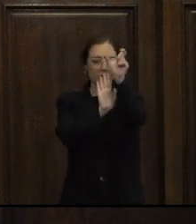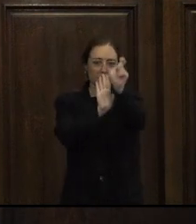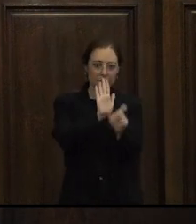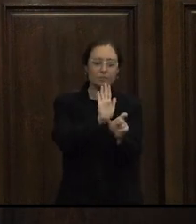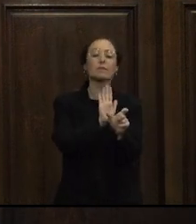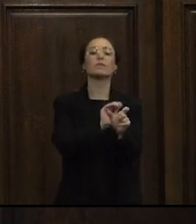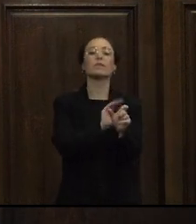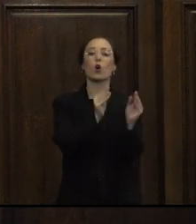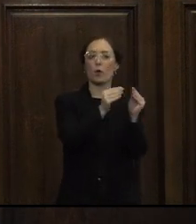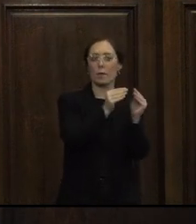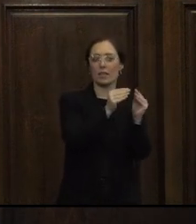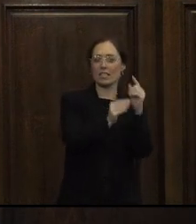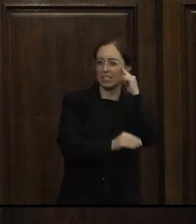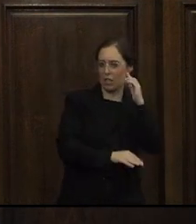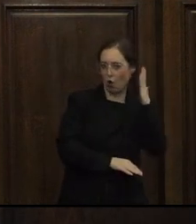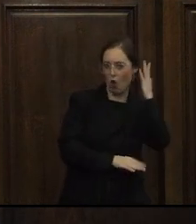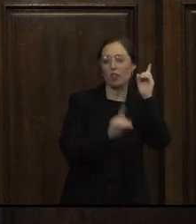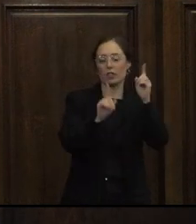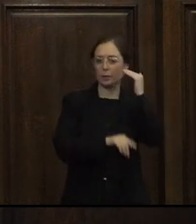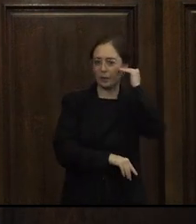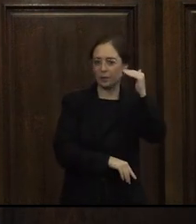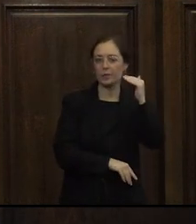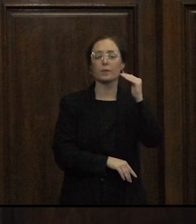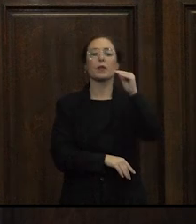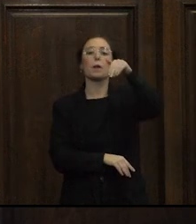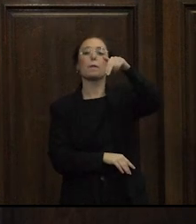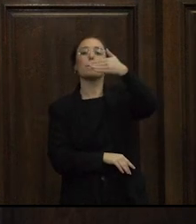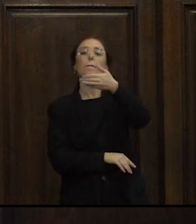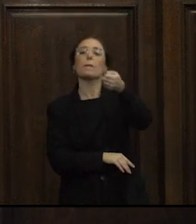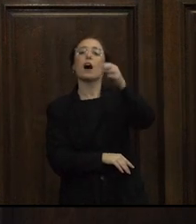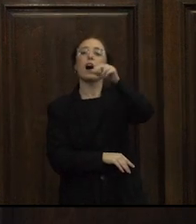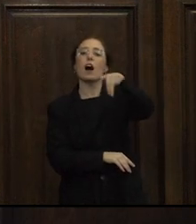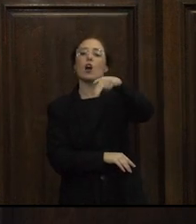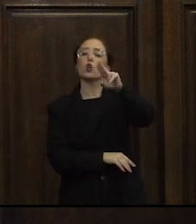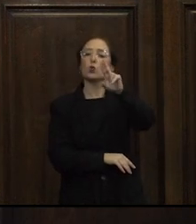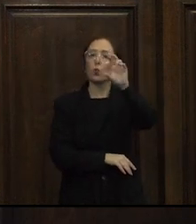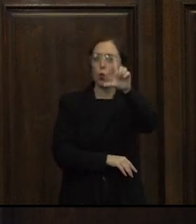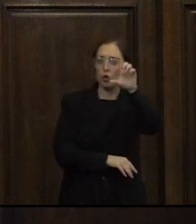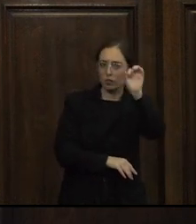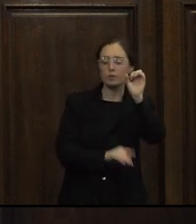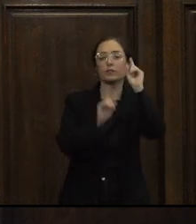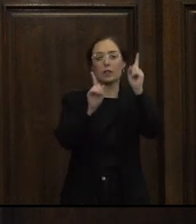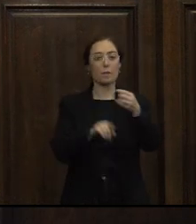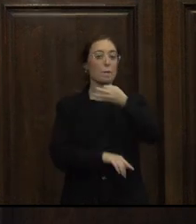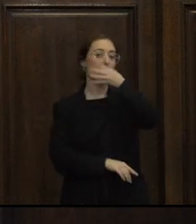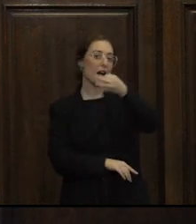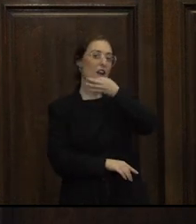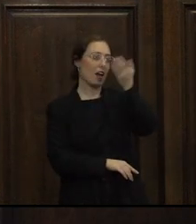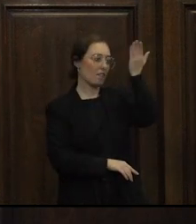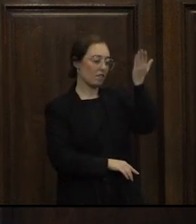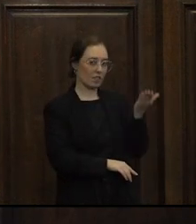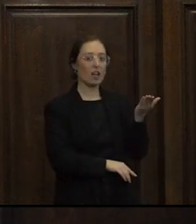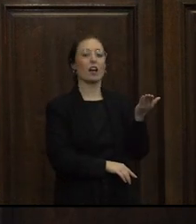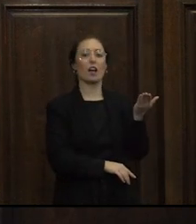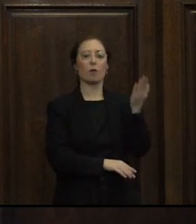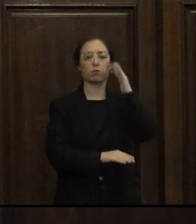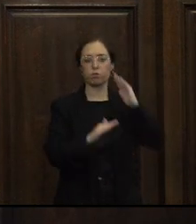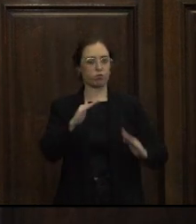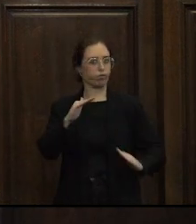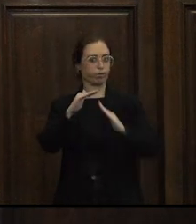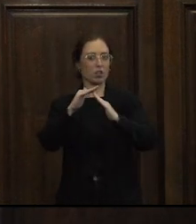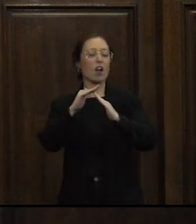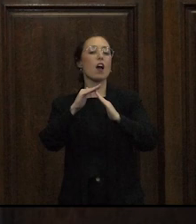la compañera psicóloga, profesora Gabriela Bañuls. Luego tenemos las palabras de nuestro decano de la Facultad